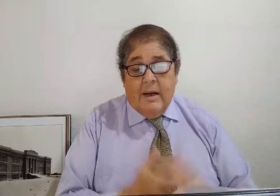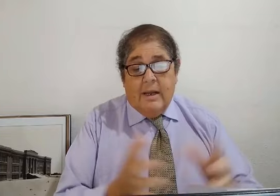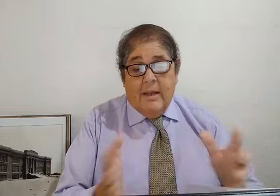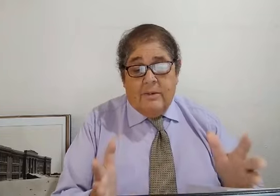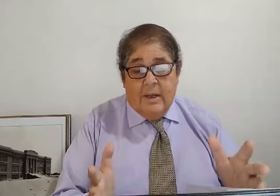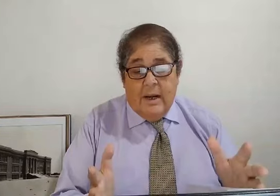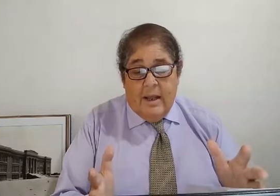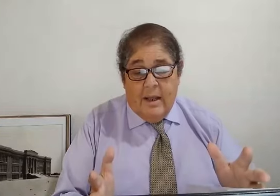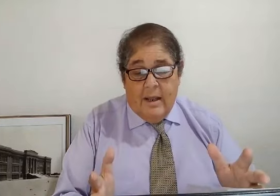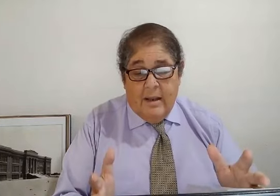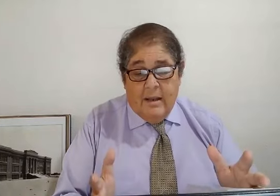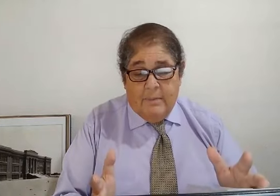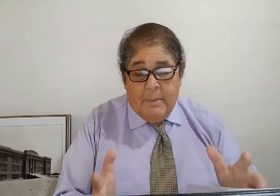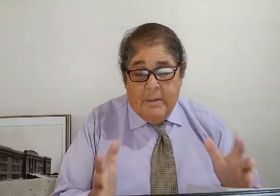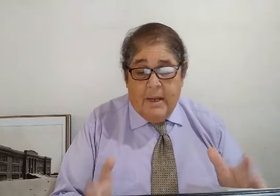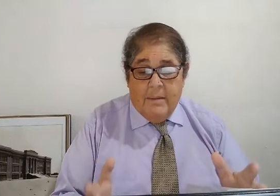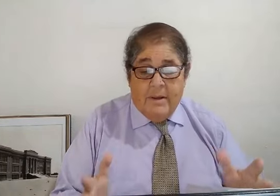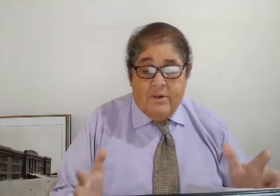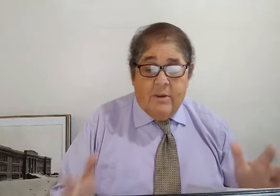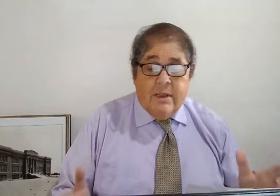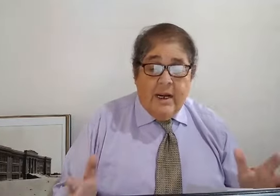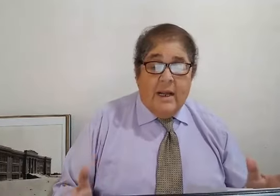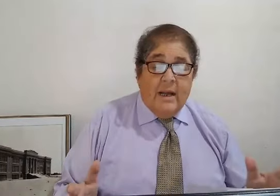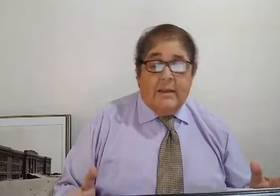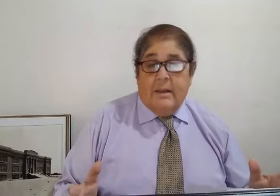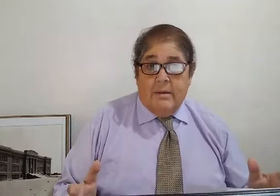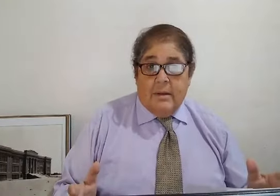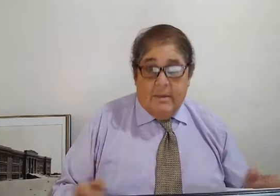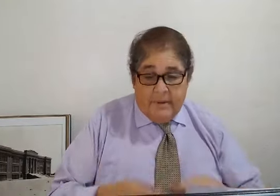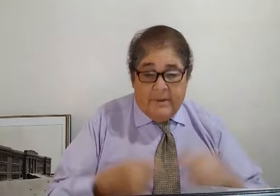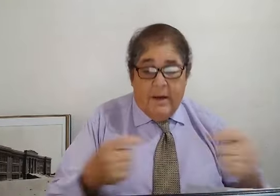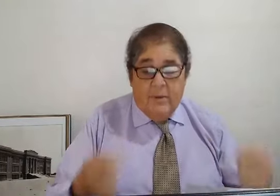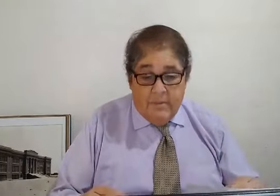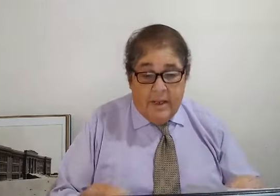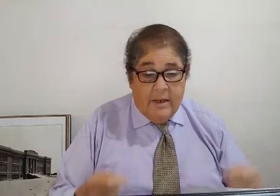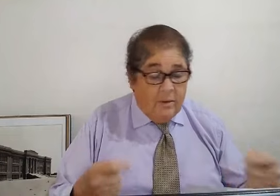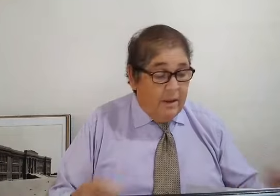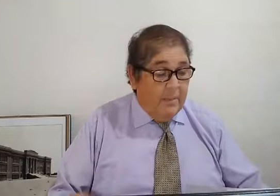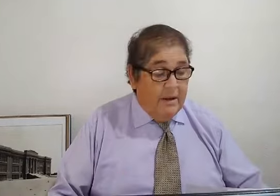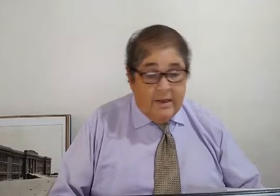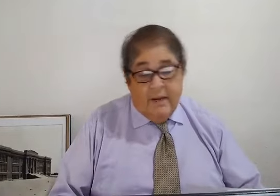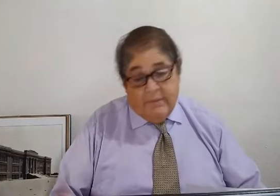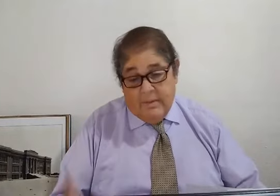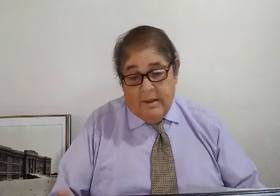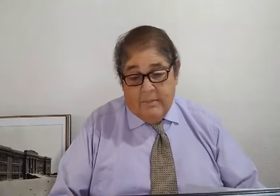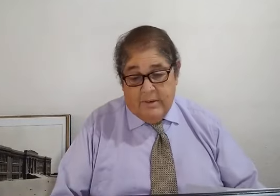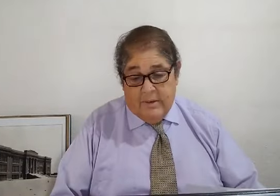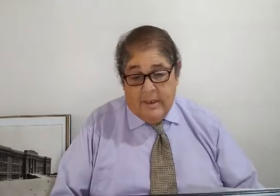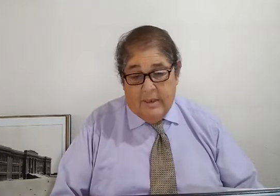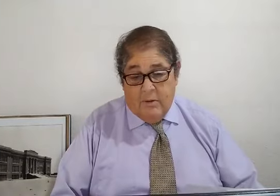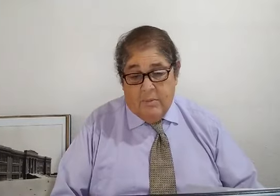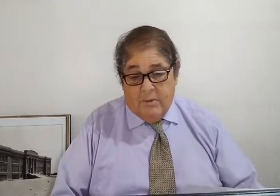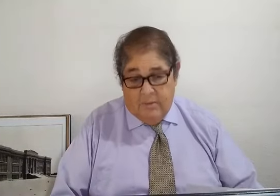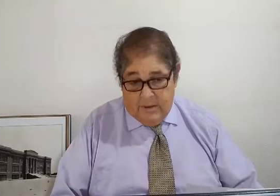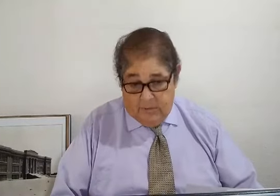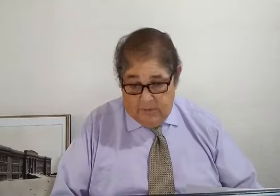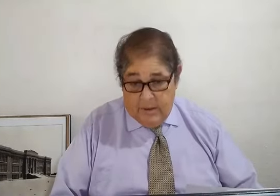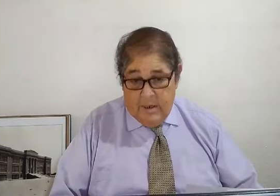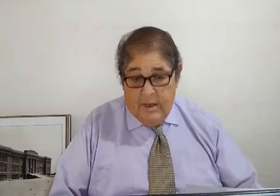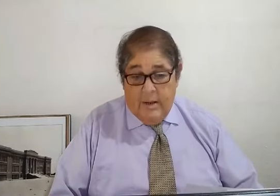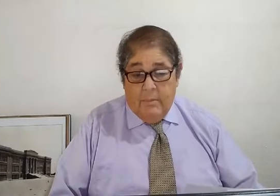en el caso de la primera versión de la carta que empezaron a enviar y donde aparece la firma del presidente López